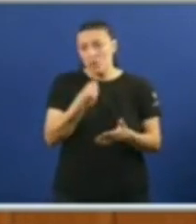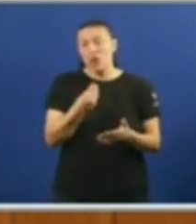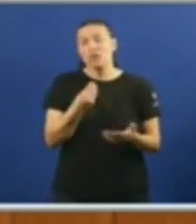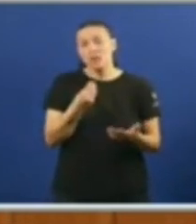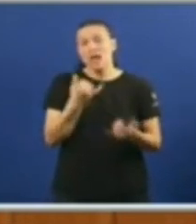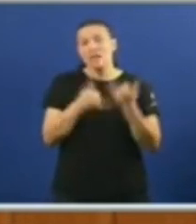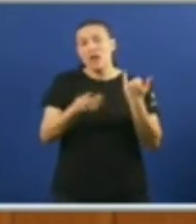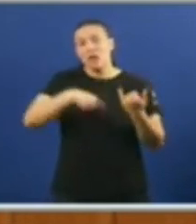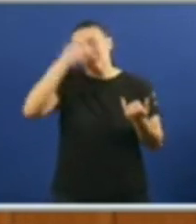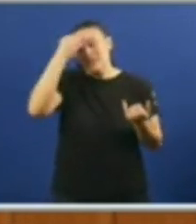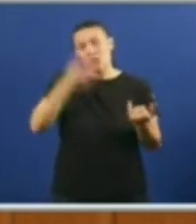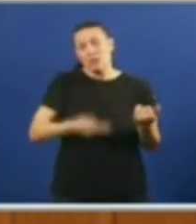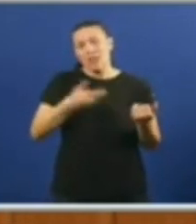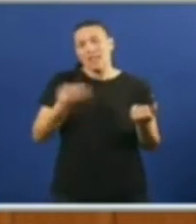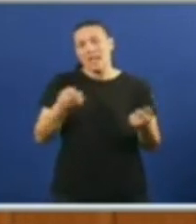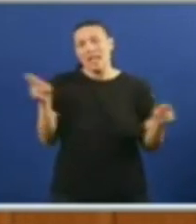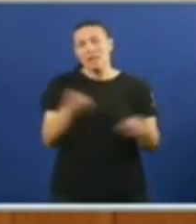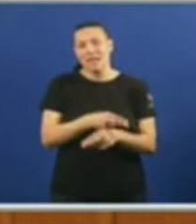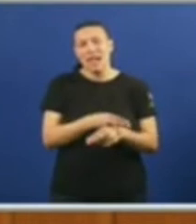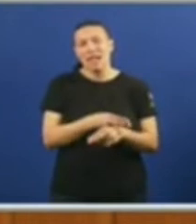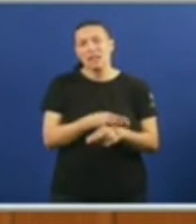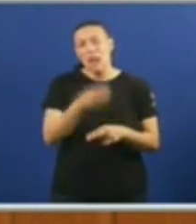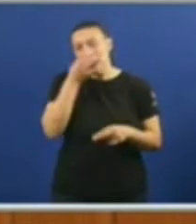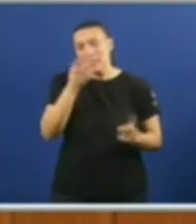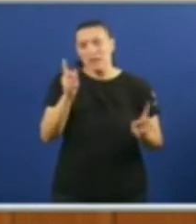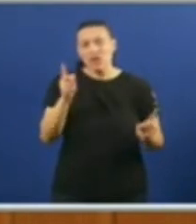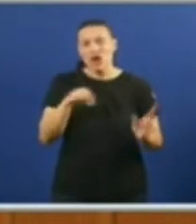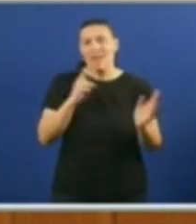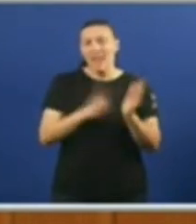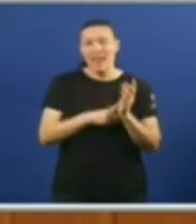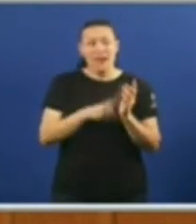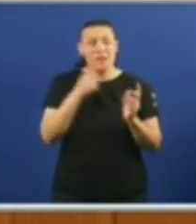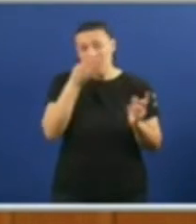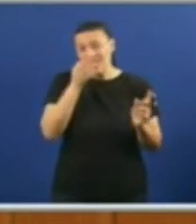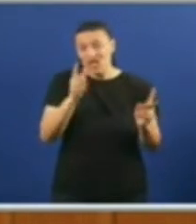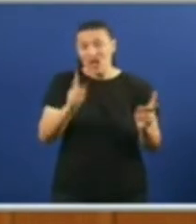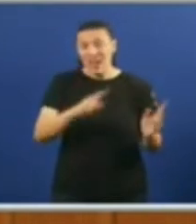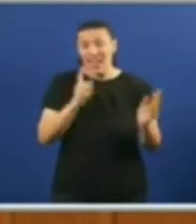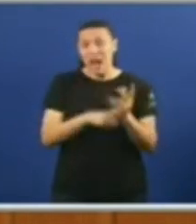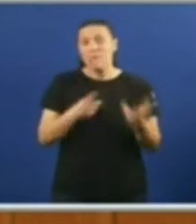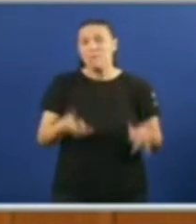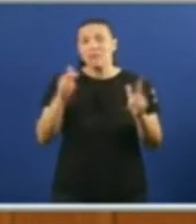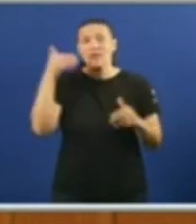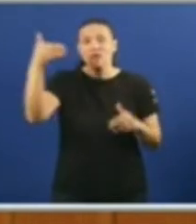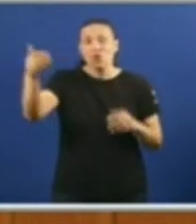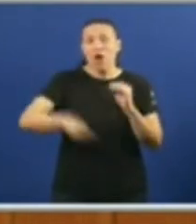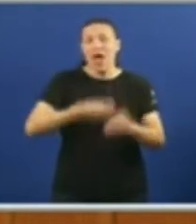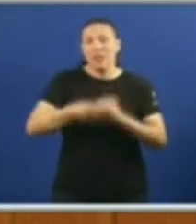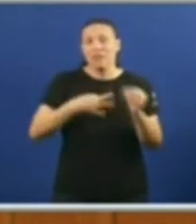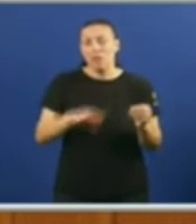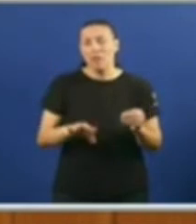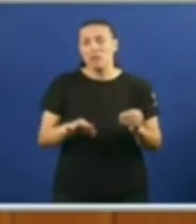e agora creemos que é importante eliminar esa previsión legal que permite no futuro facelo. Hai un antecedente